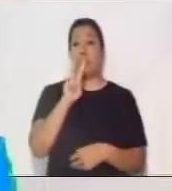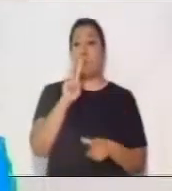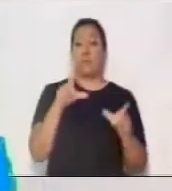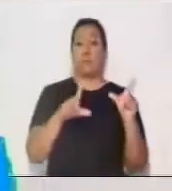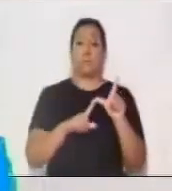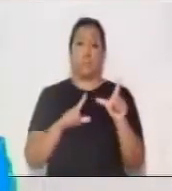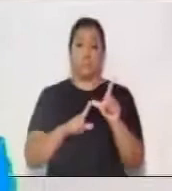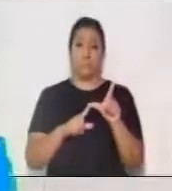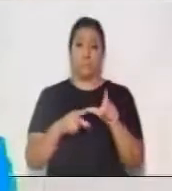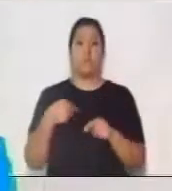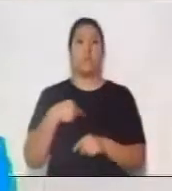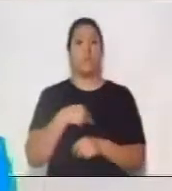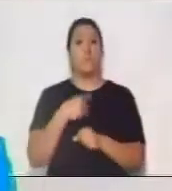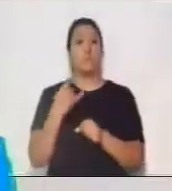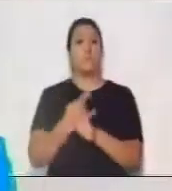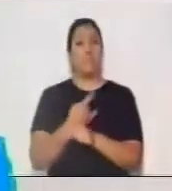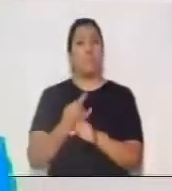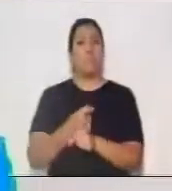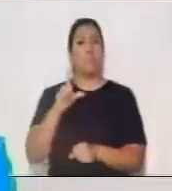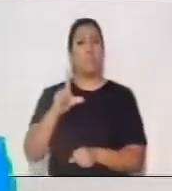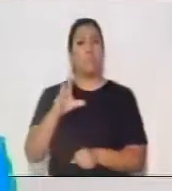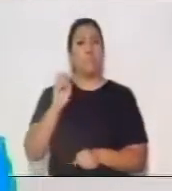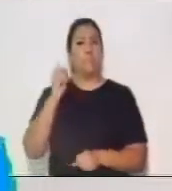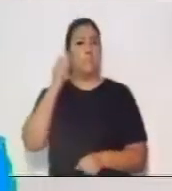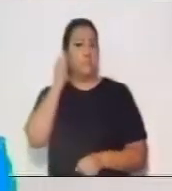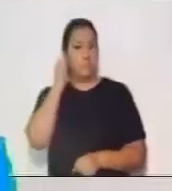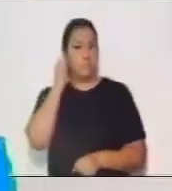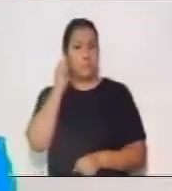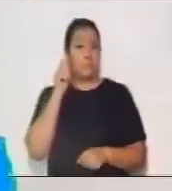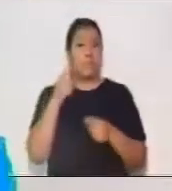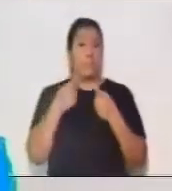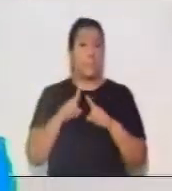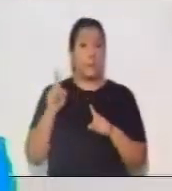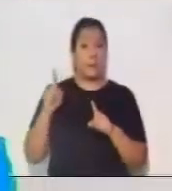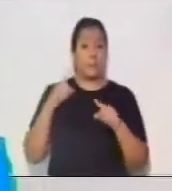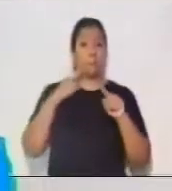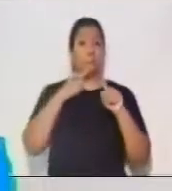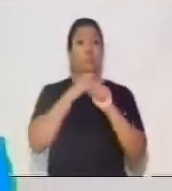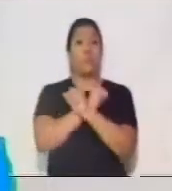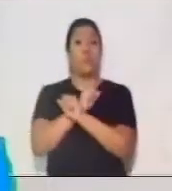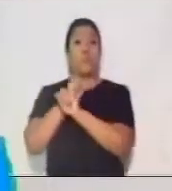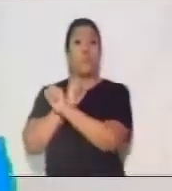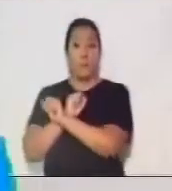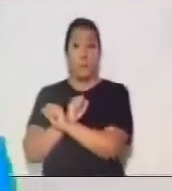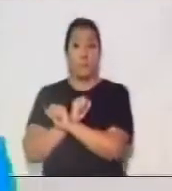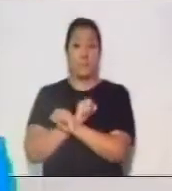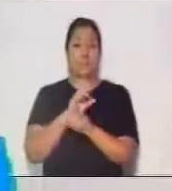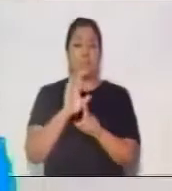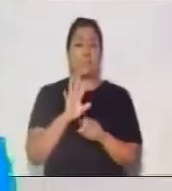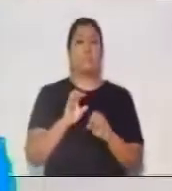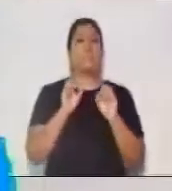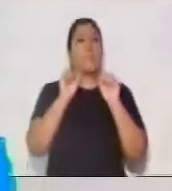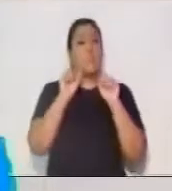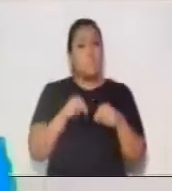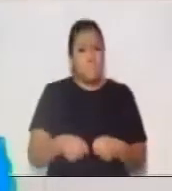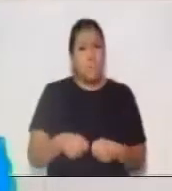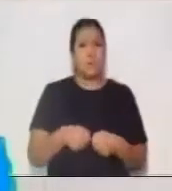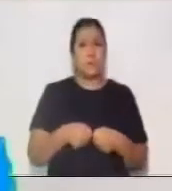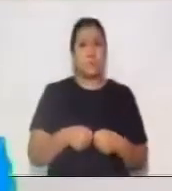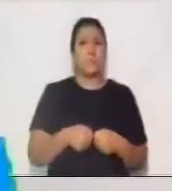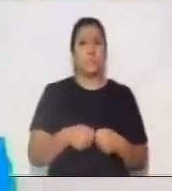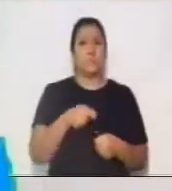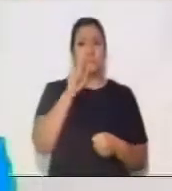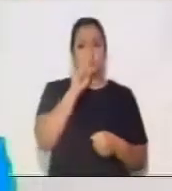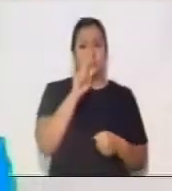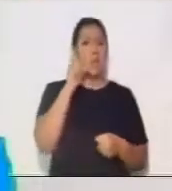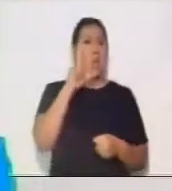condición congénita, aurícula ventricular interrumpida. Quiere decir que el corazón tiene un hoyo en el medio del corazón. Y gracias a Dios el 7